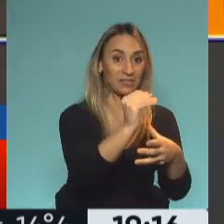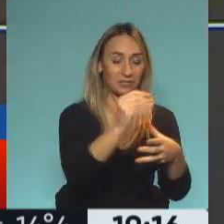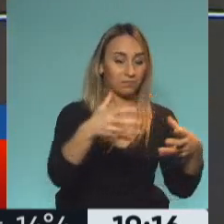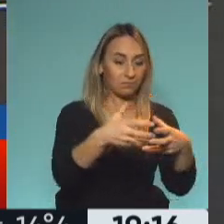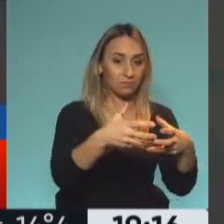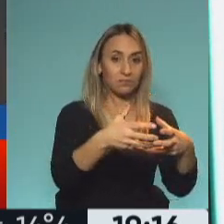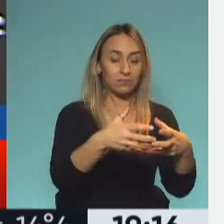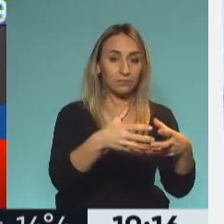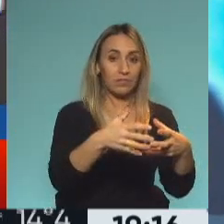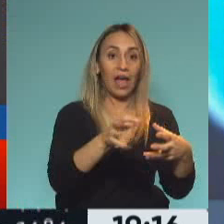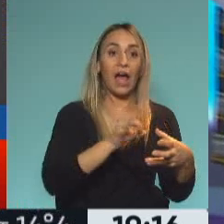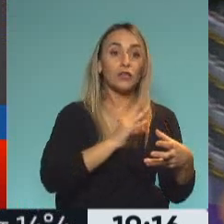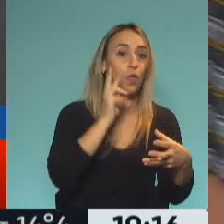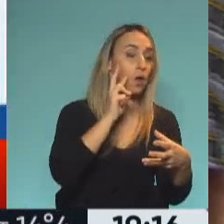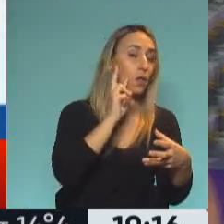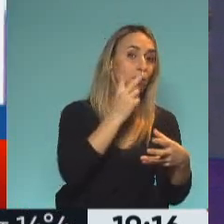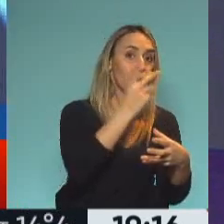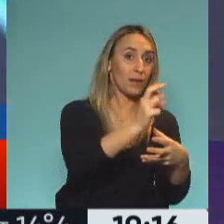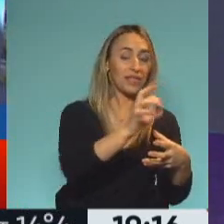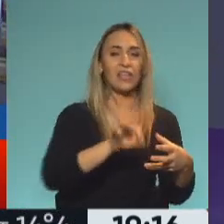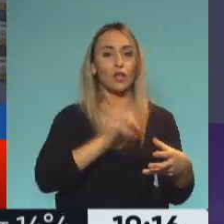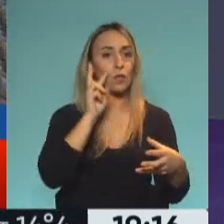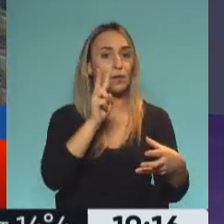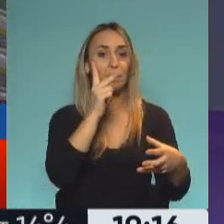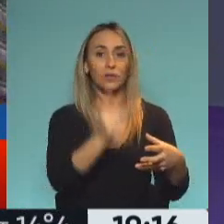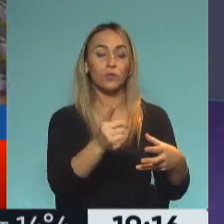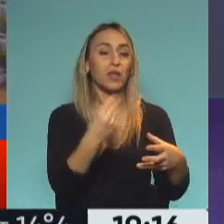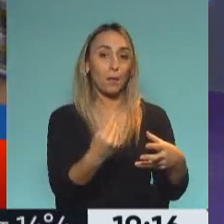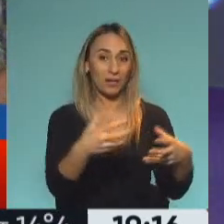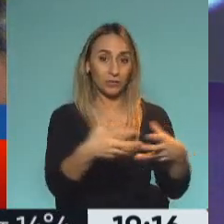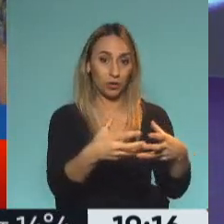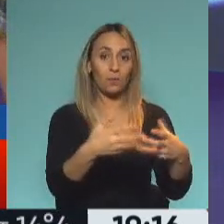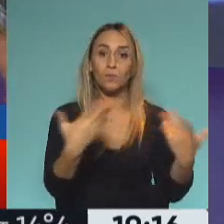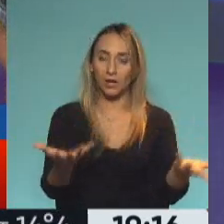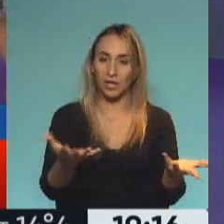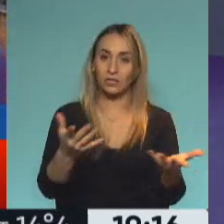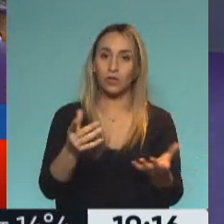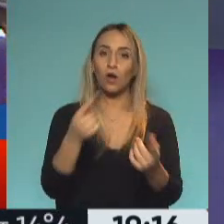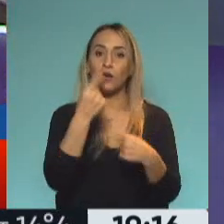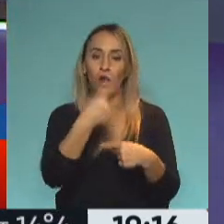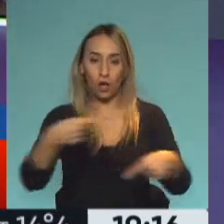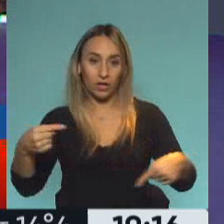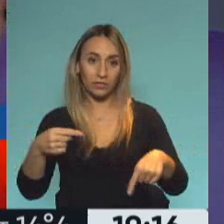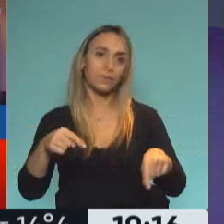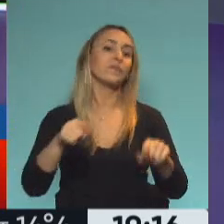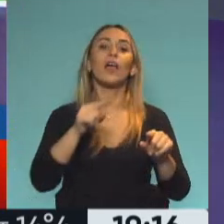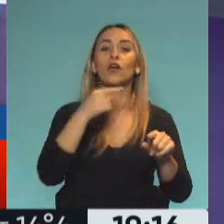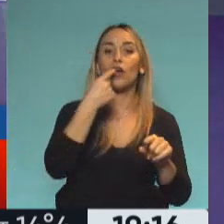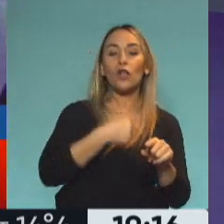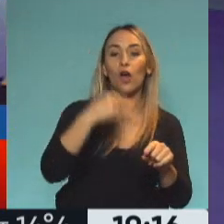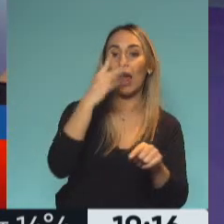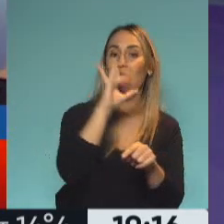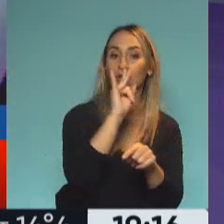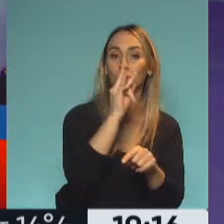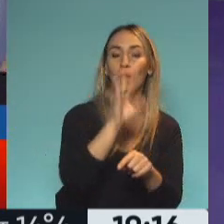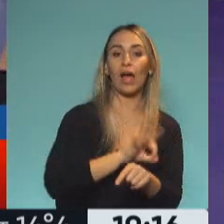mayores de 40 años, en el año 2020 y en el año 2021. Por eso y fíjese, en colores. 2020 azul, 2020 2021 azul, naranja. naranja